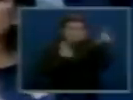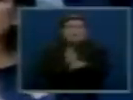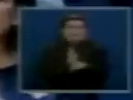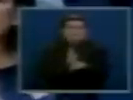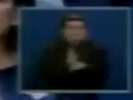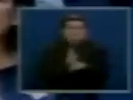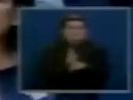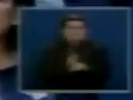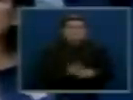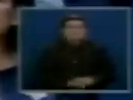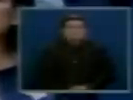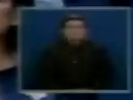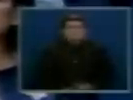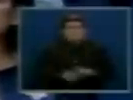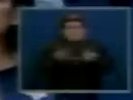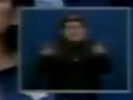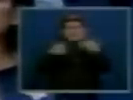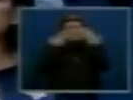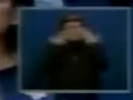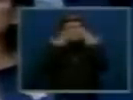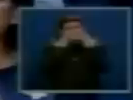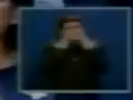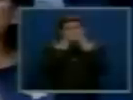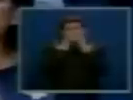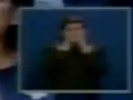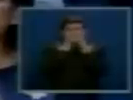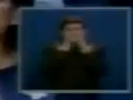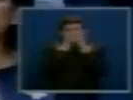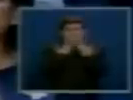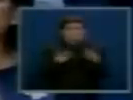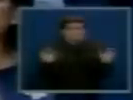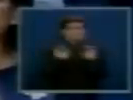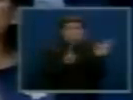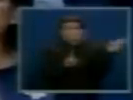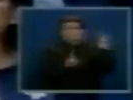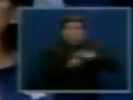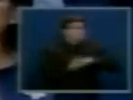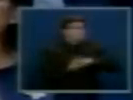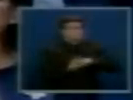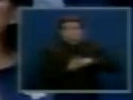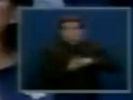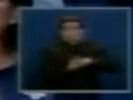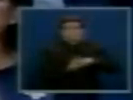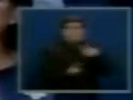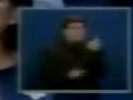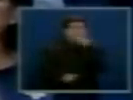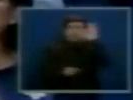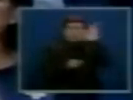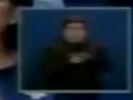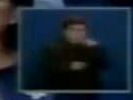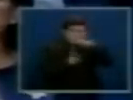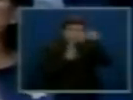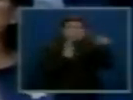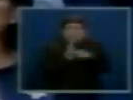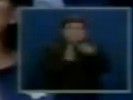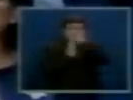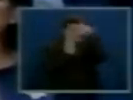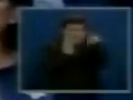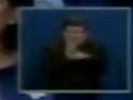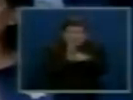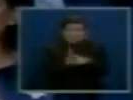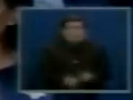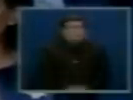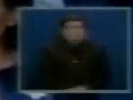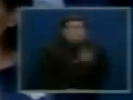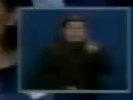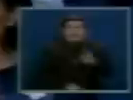política, pero tristemente no se aplica. El solo cumplimiento de esta norma constitucional crea un Estado y